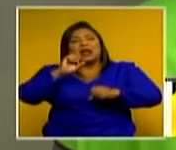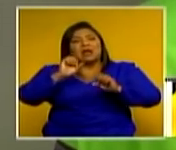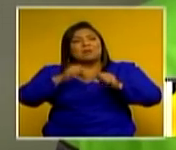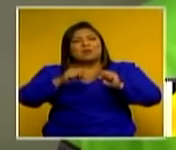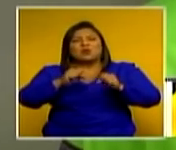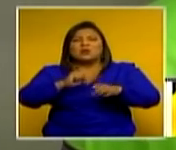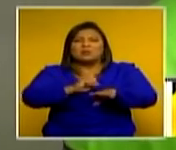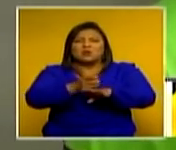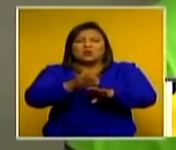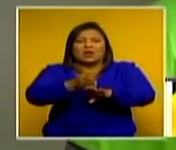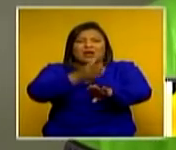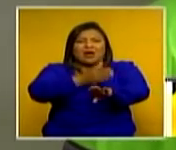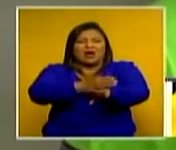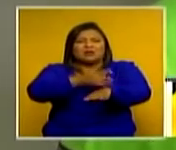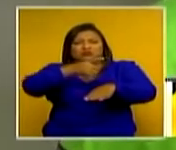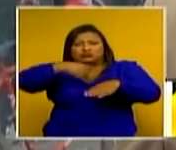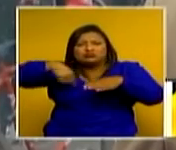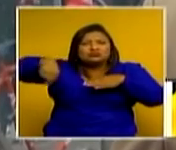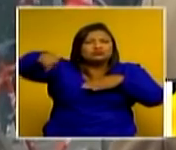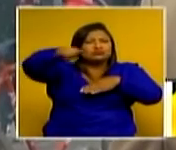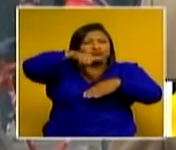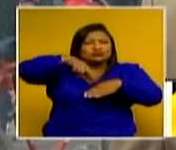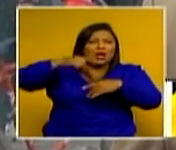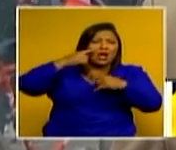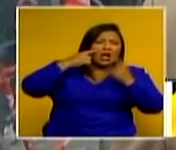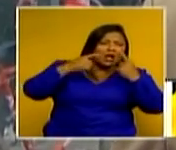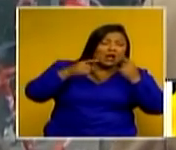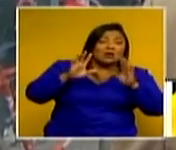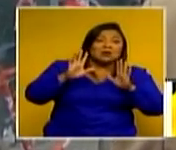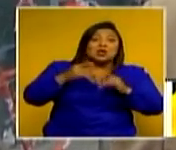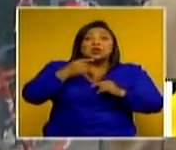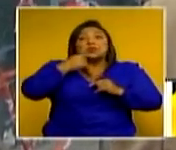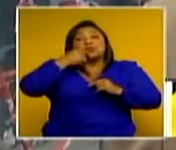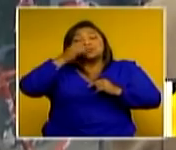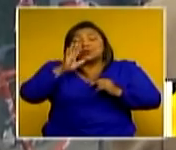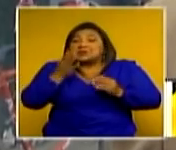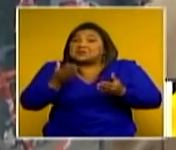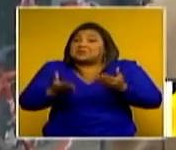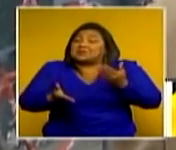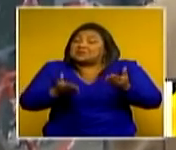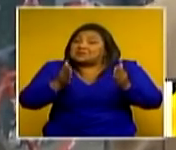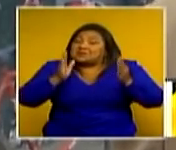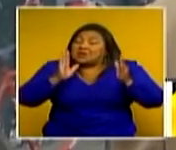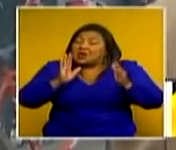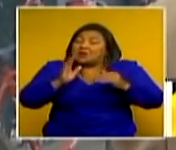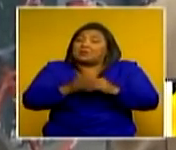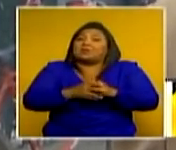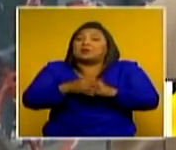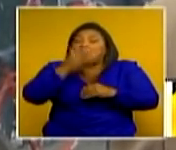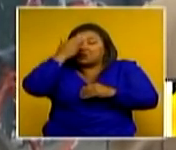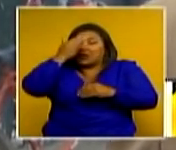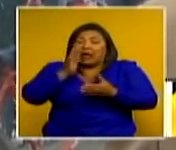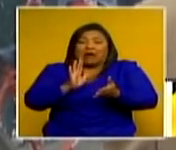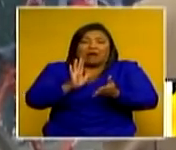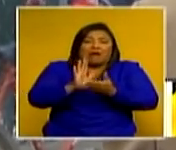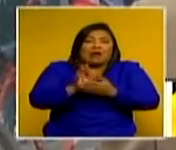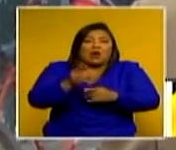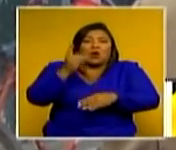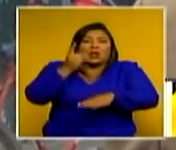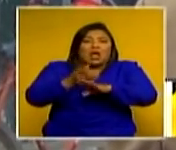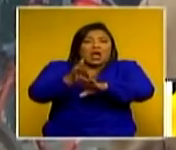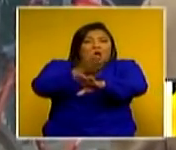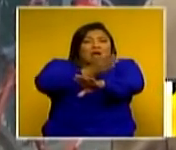minutos anteriores rondando el lugar en lo que se comentó se presume que habrían sido víctima de una amenaza en días anteriores